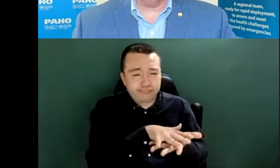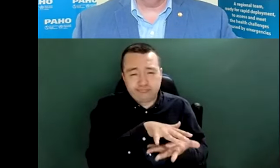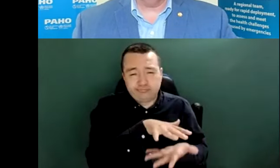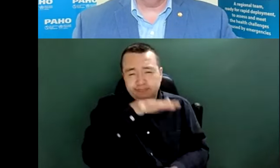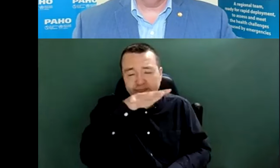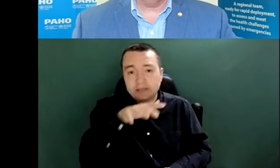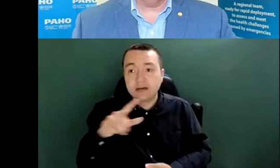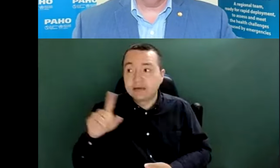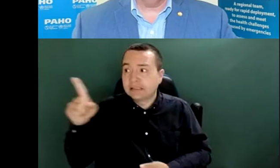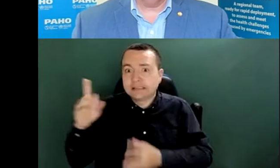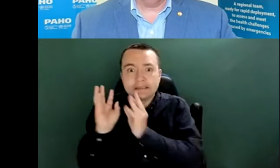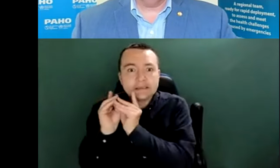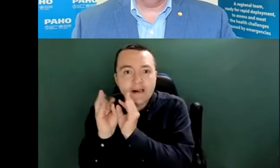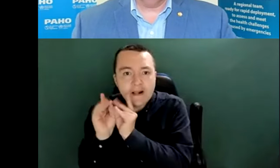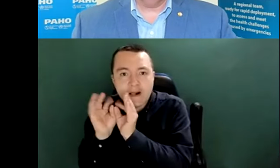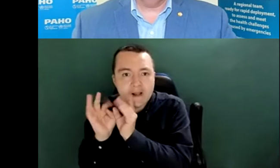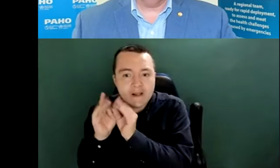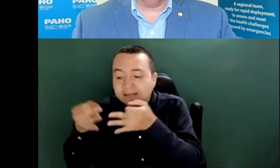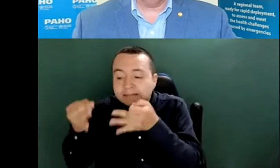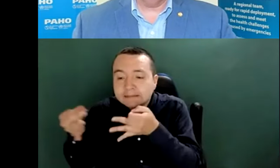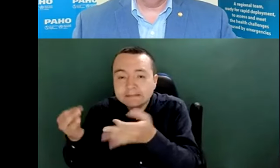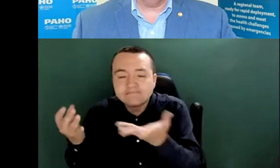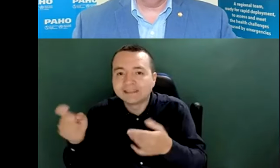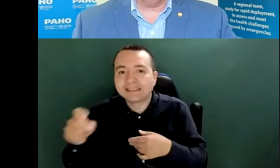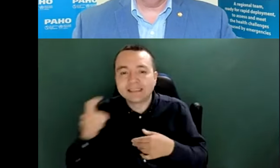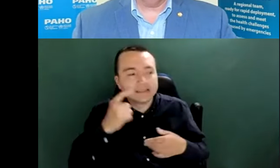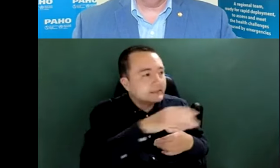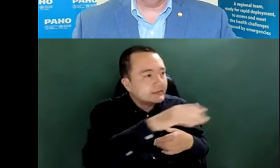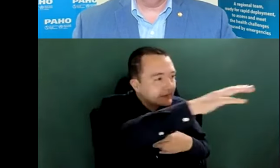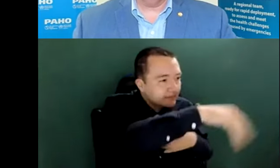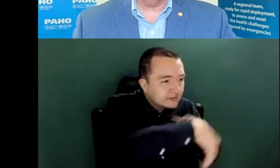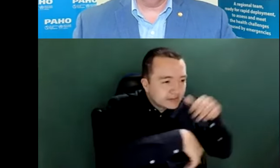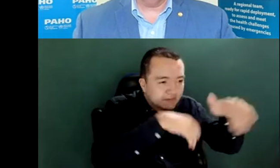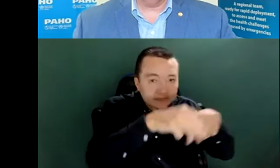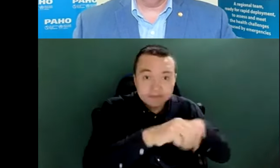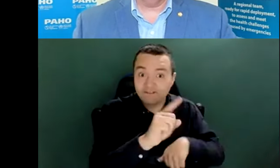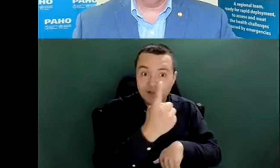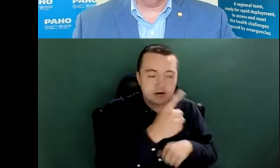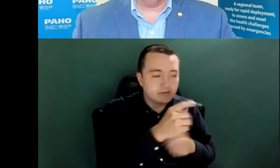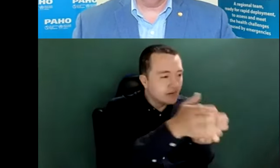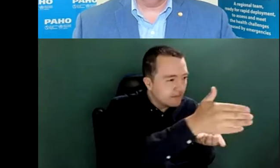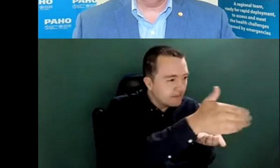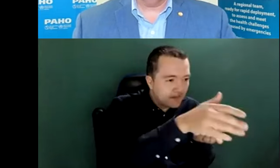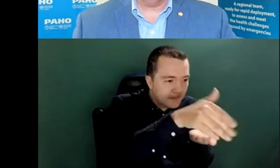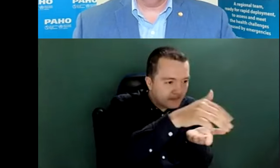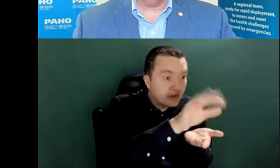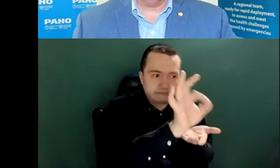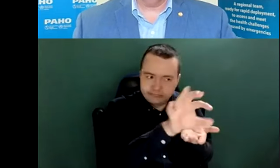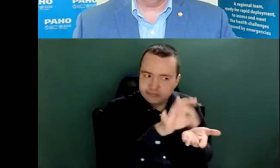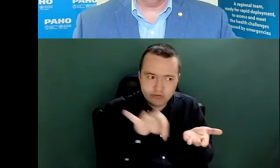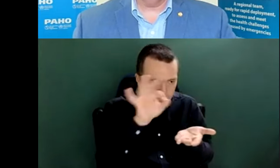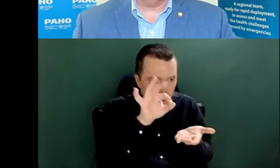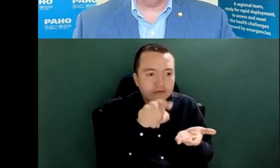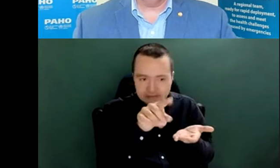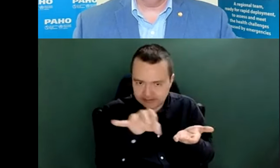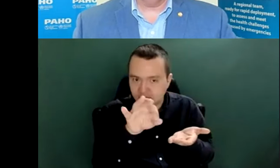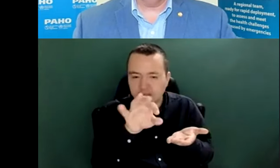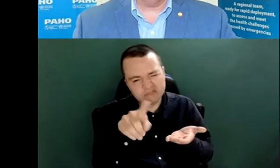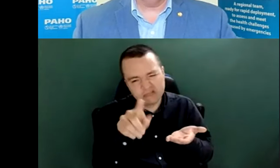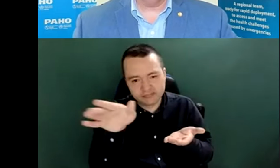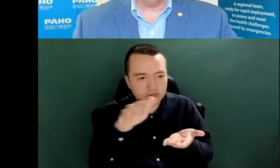revisiones relevantes y revisarlas, tamizarlas para ver cuáles son relevantes. Y dividimos